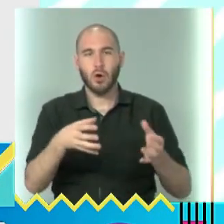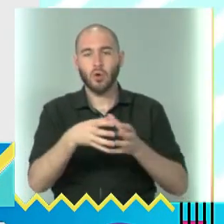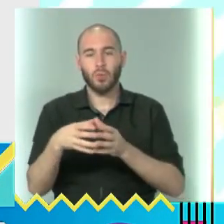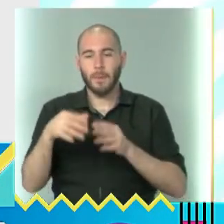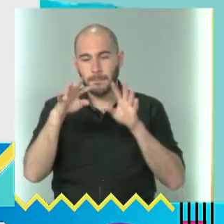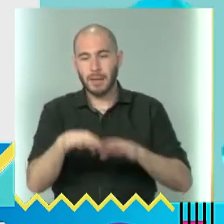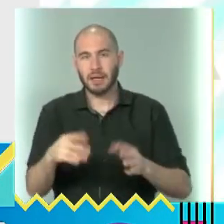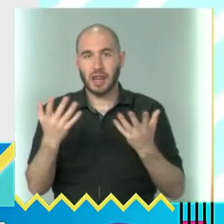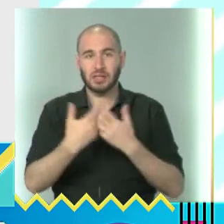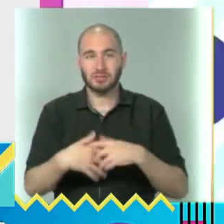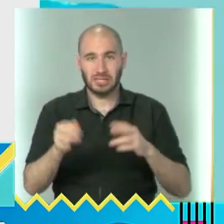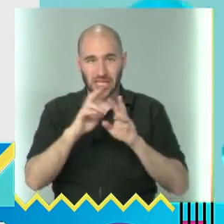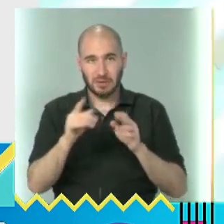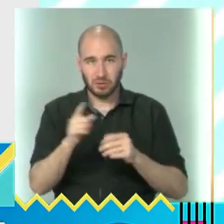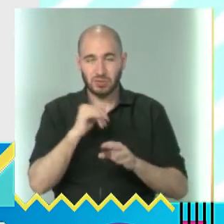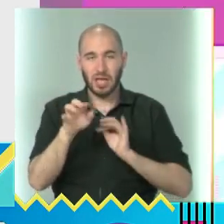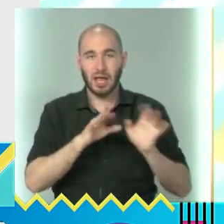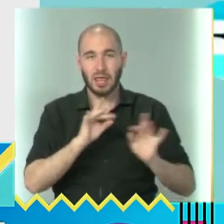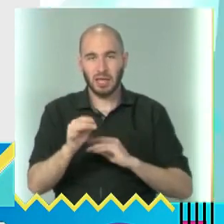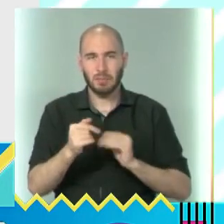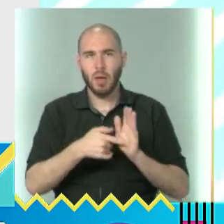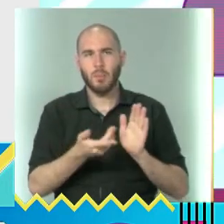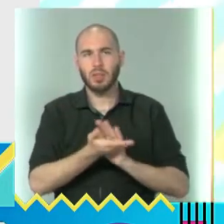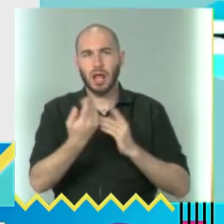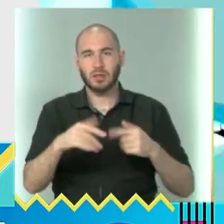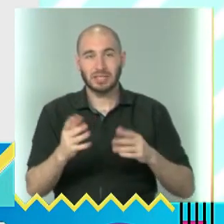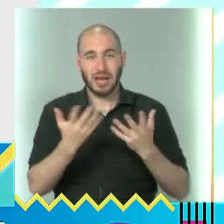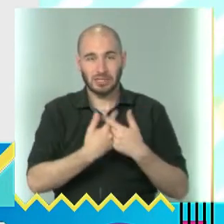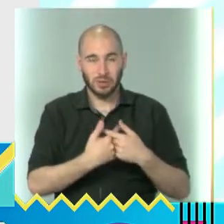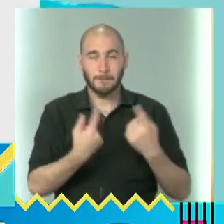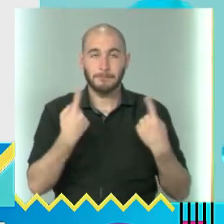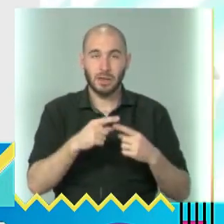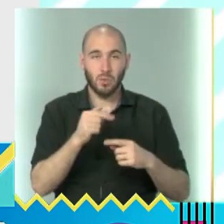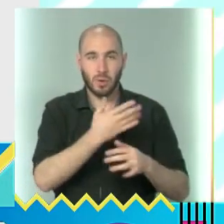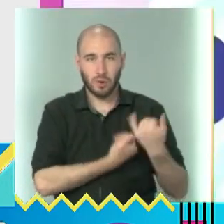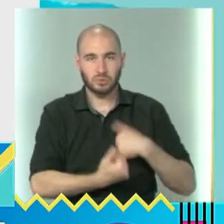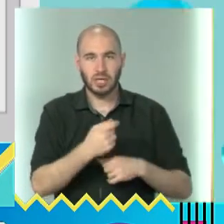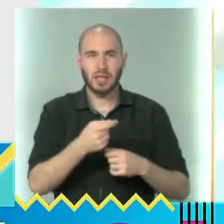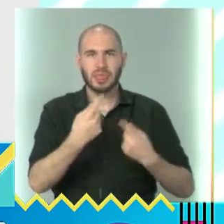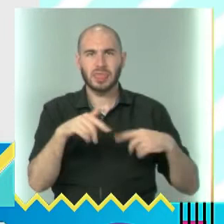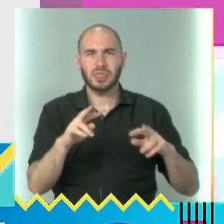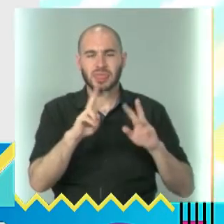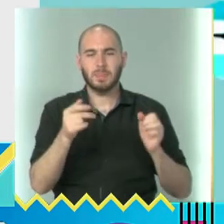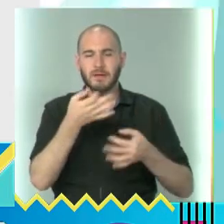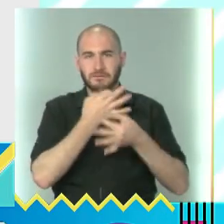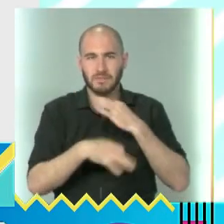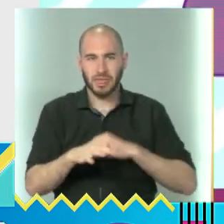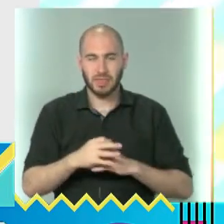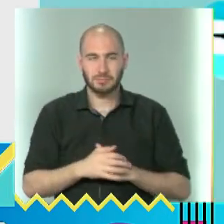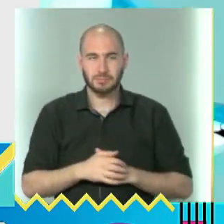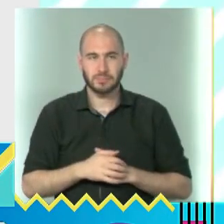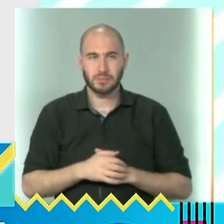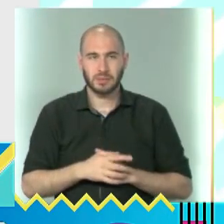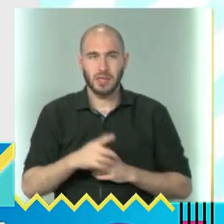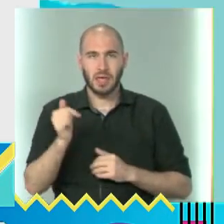o de páginas relacionadas a un tema, nosotros podemos elegir eso para mostrarle cosas afines. Pero como decían recién, el hecho comercial es